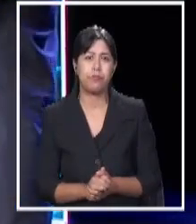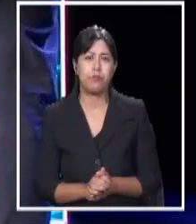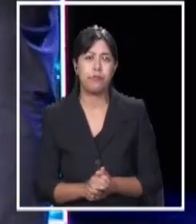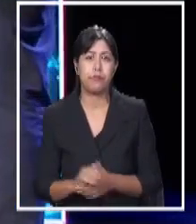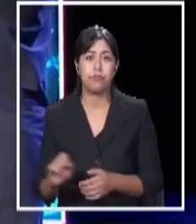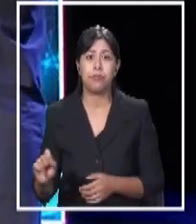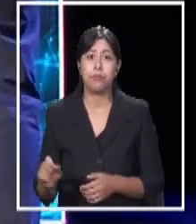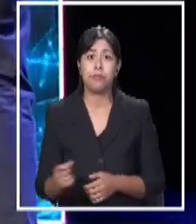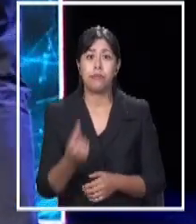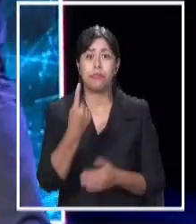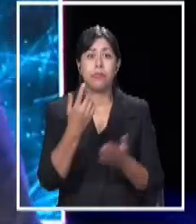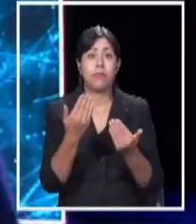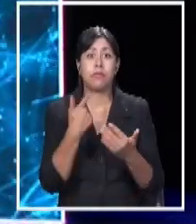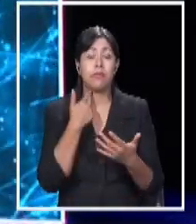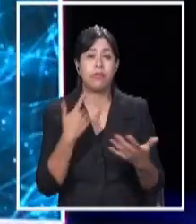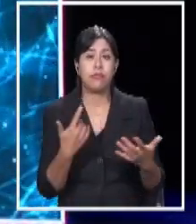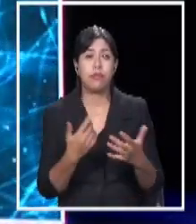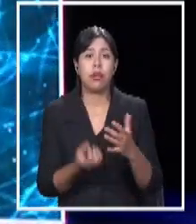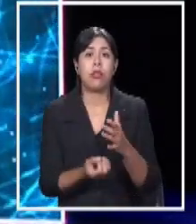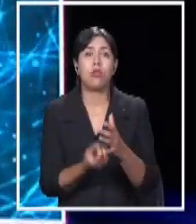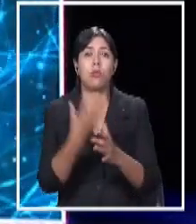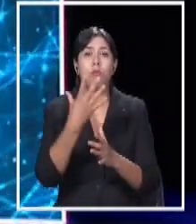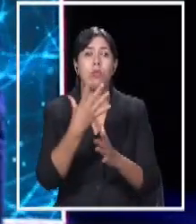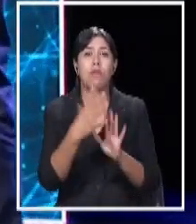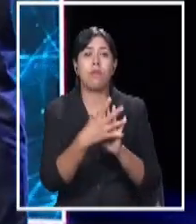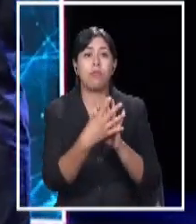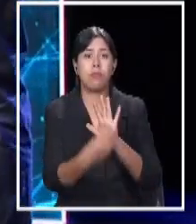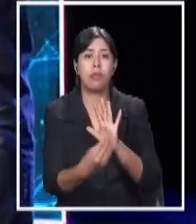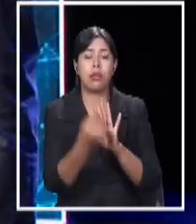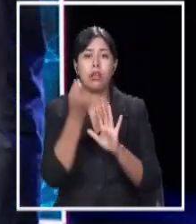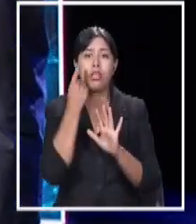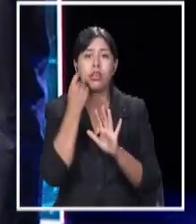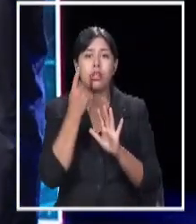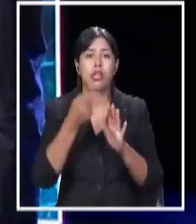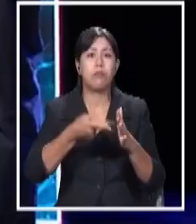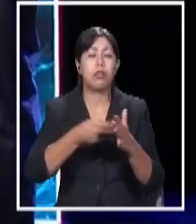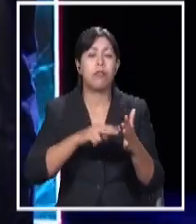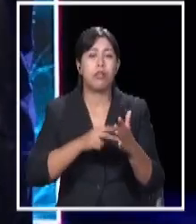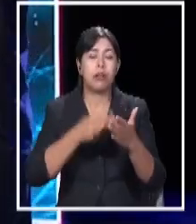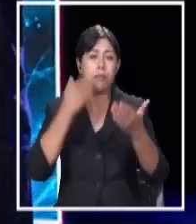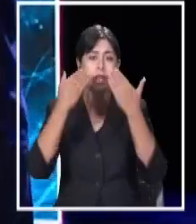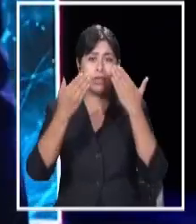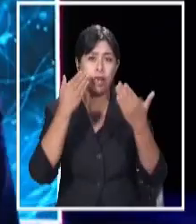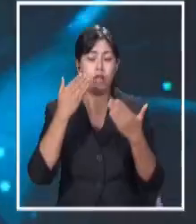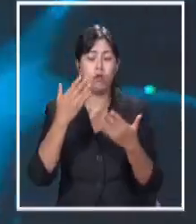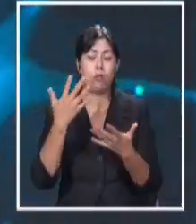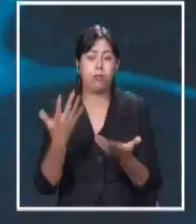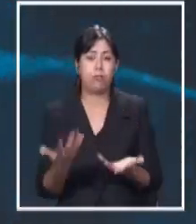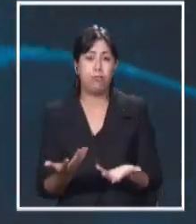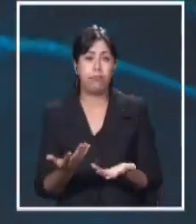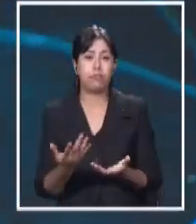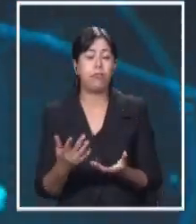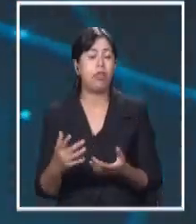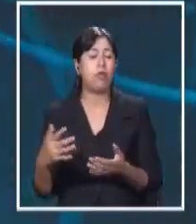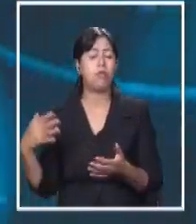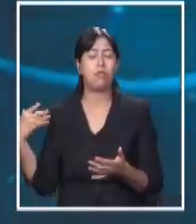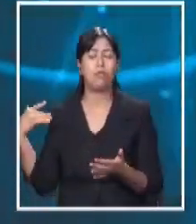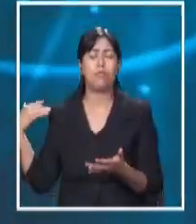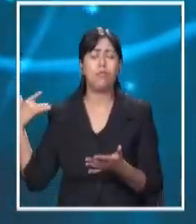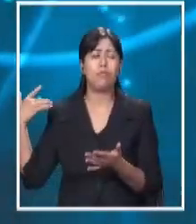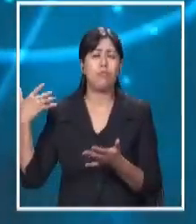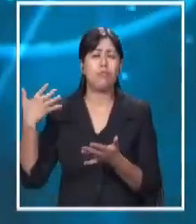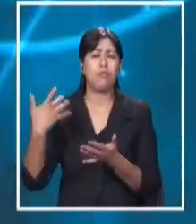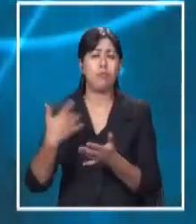Primero, necesitamos nuevos modelos para entender los trastornos de salud mental. Durante muchas décadas